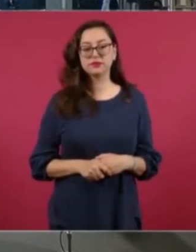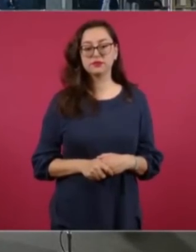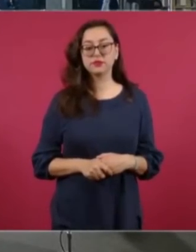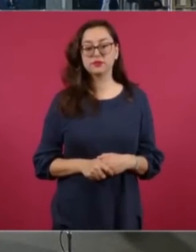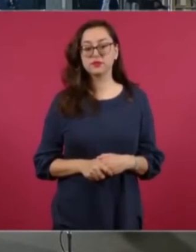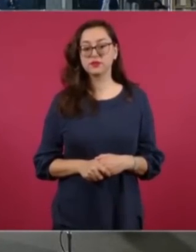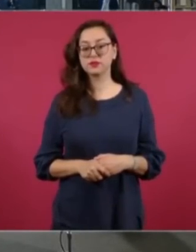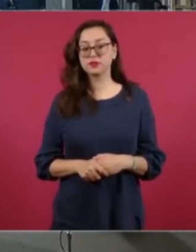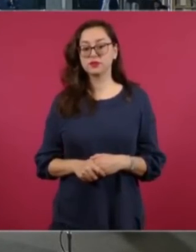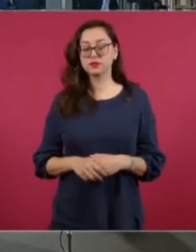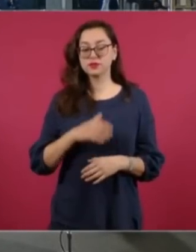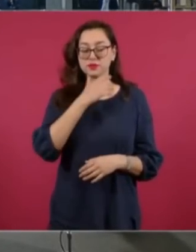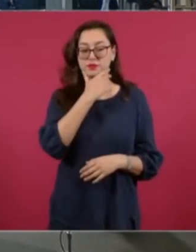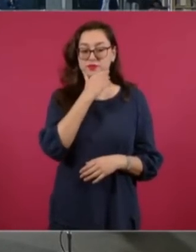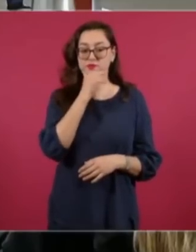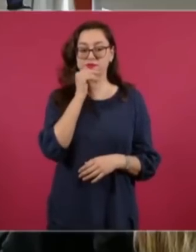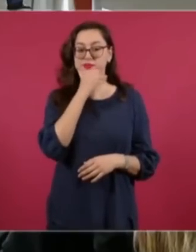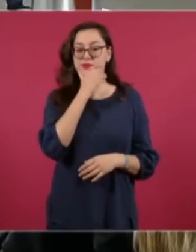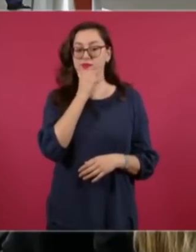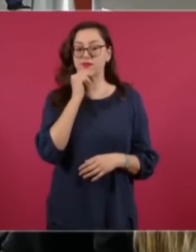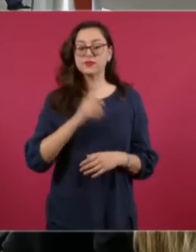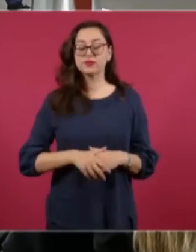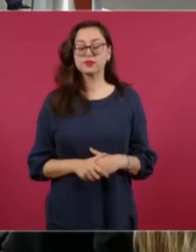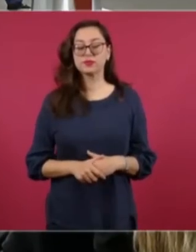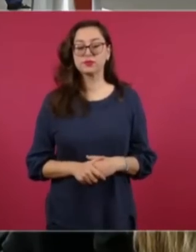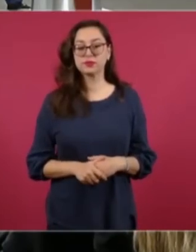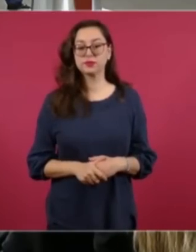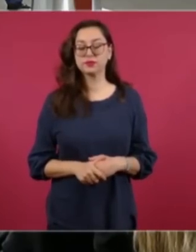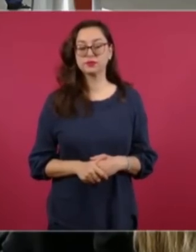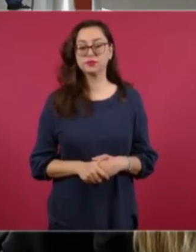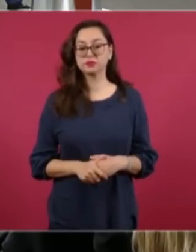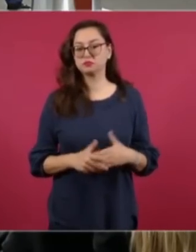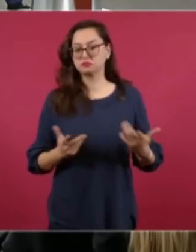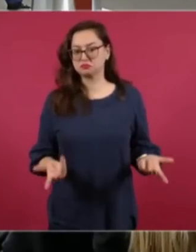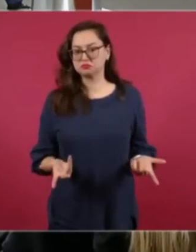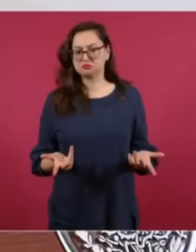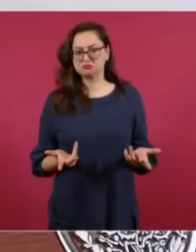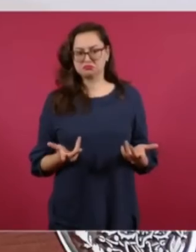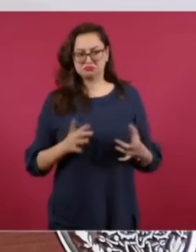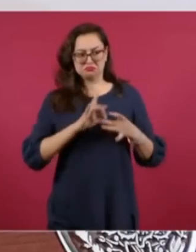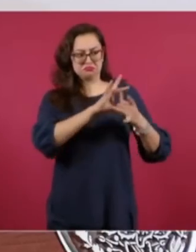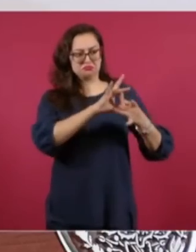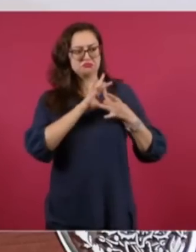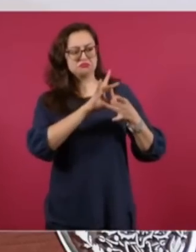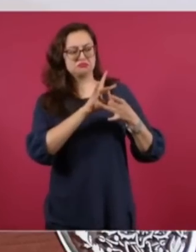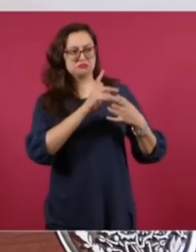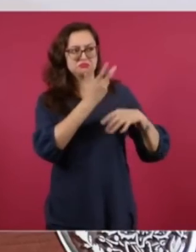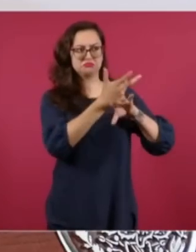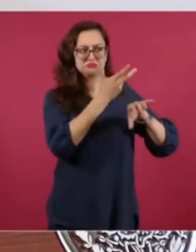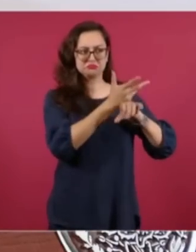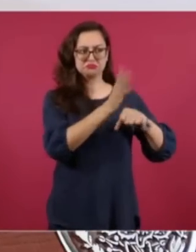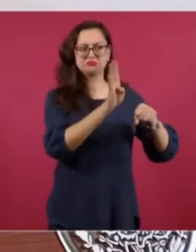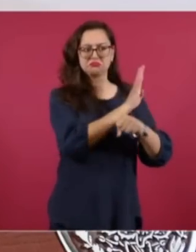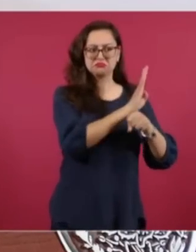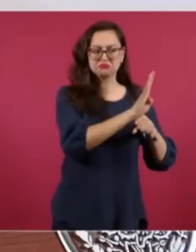Y beneficiosa para nuestros pueblos, para nuestras naciones.